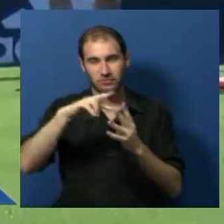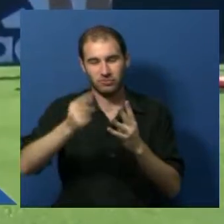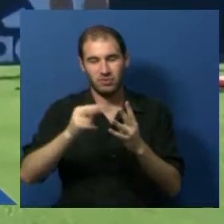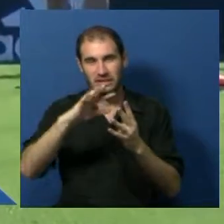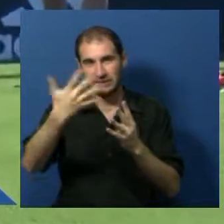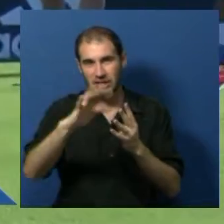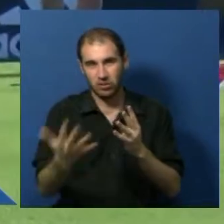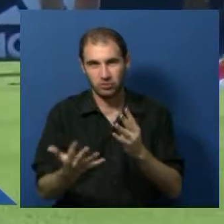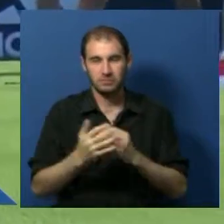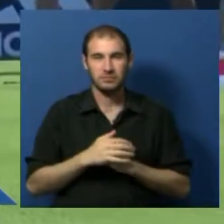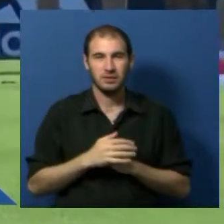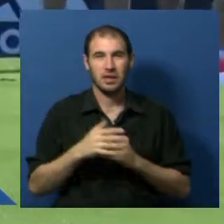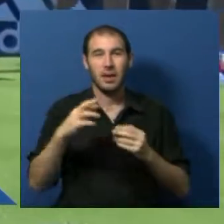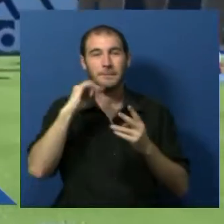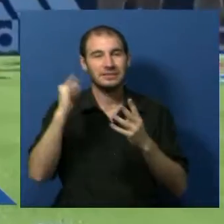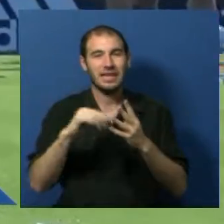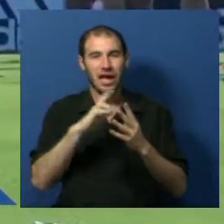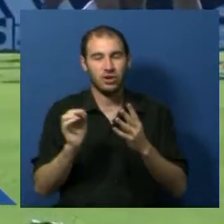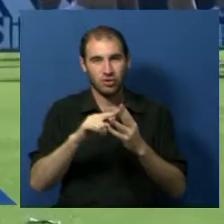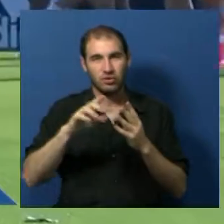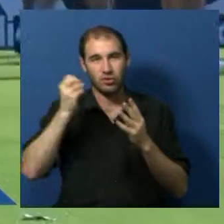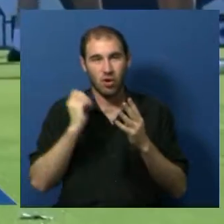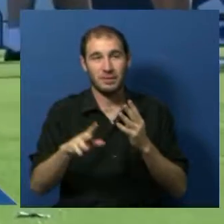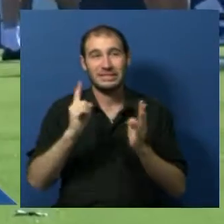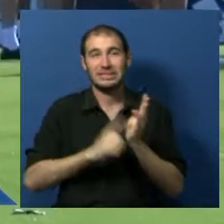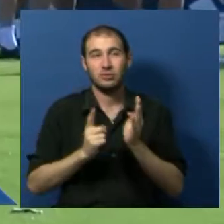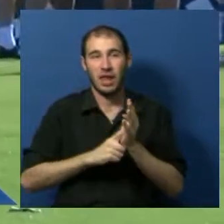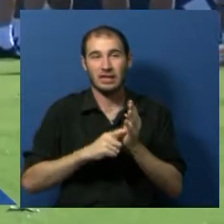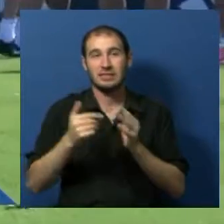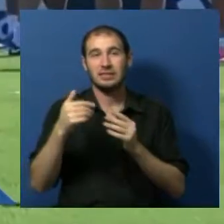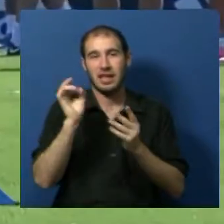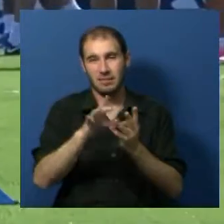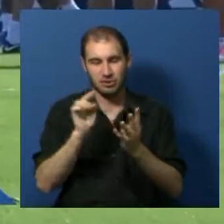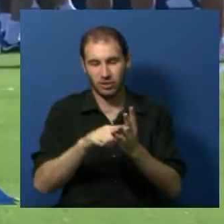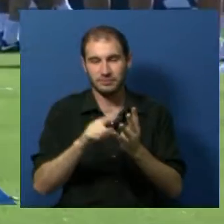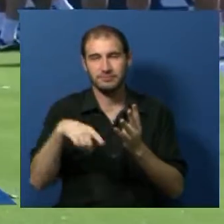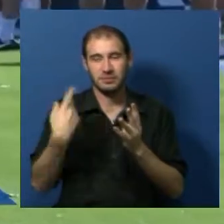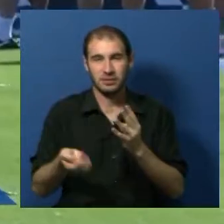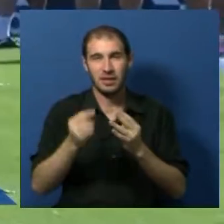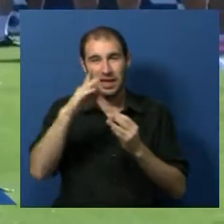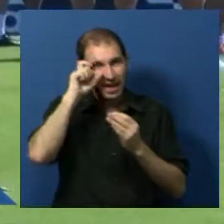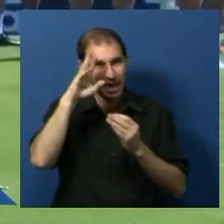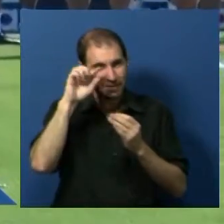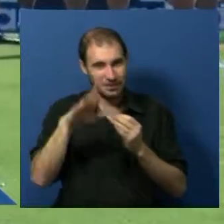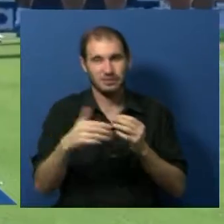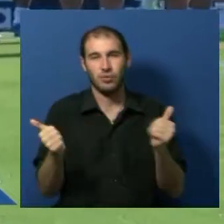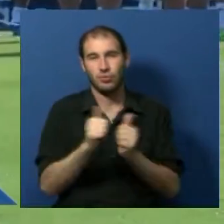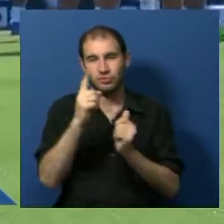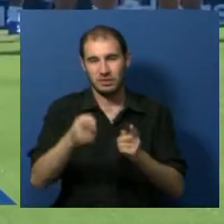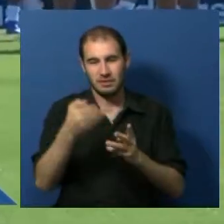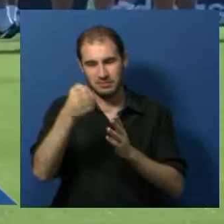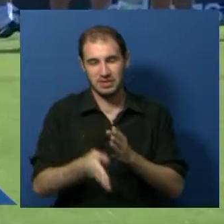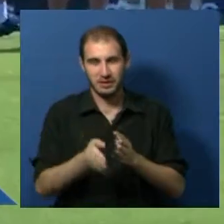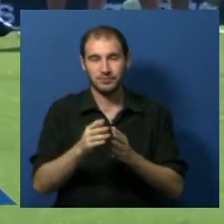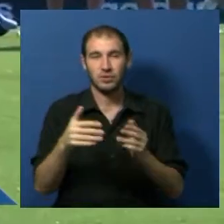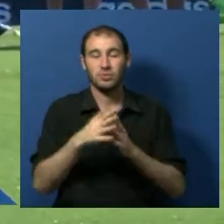cinco con Guido Pizarro, que va a hacer su debut como titular en las eliminatorias. Y Ever Banega lo va a acompañar en la mitad de la cancha.